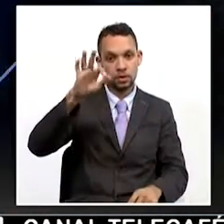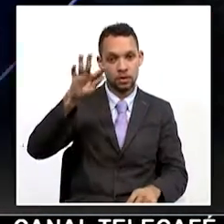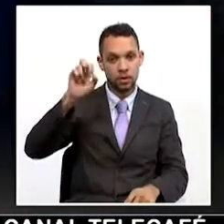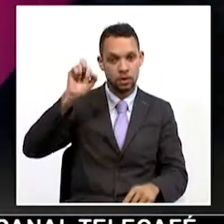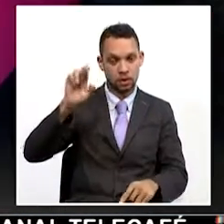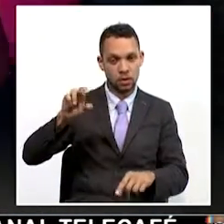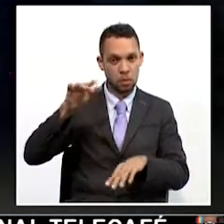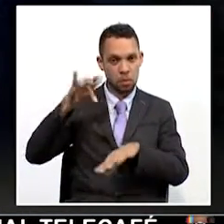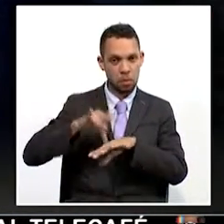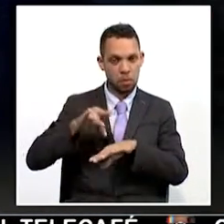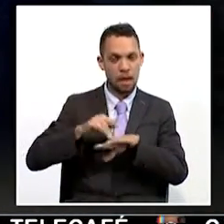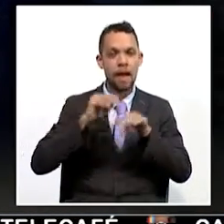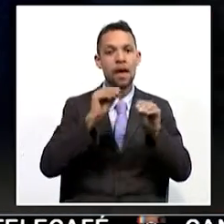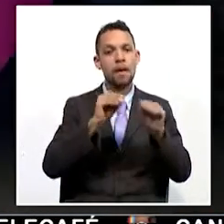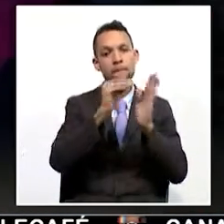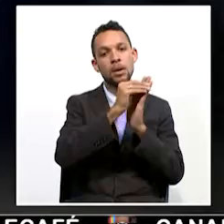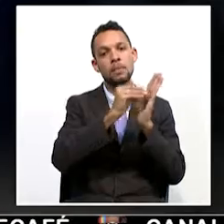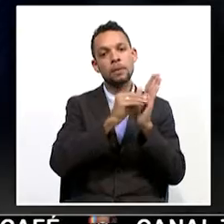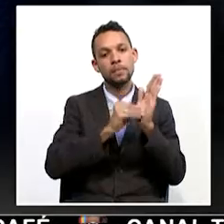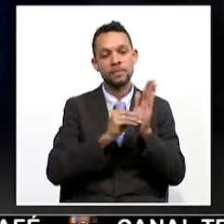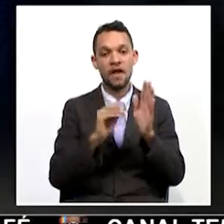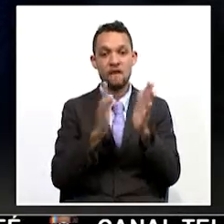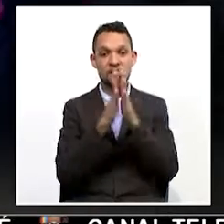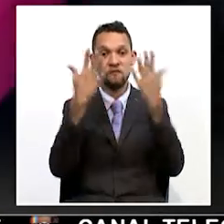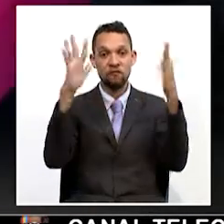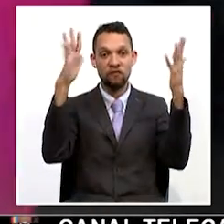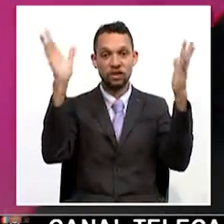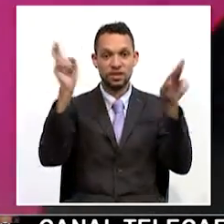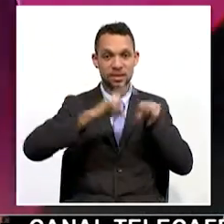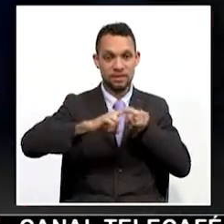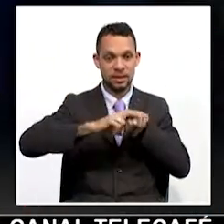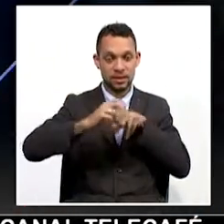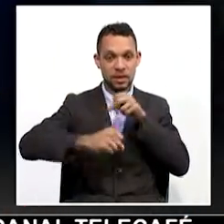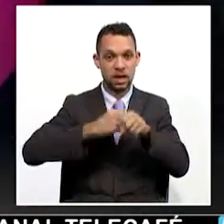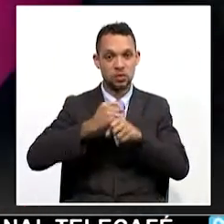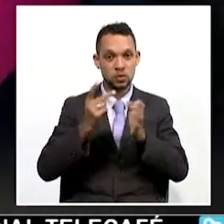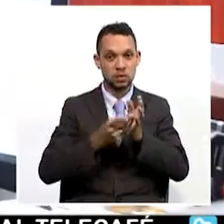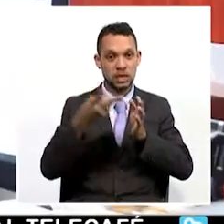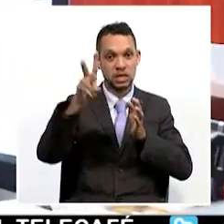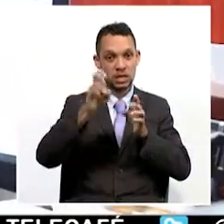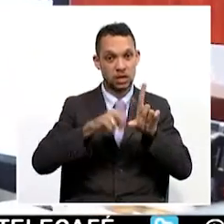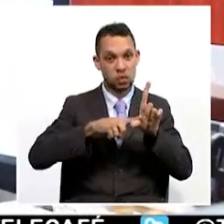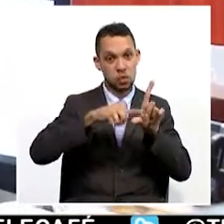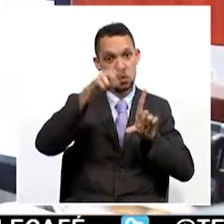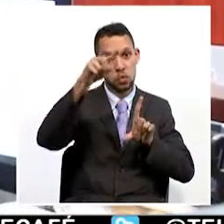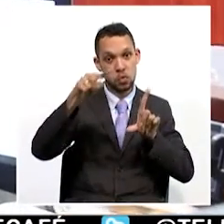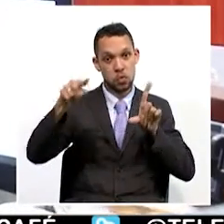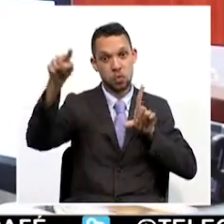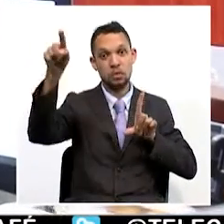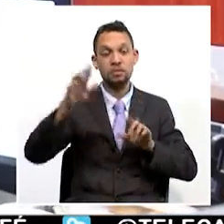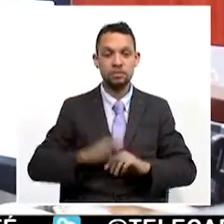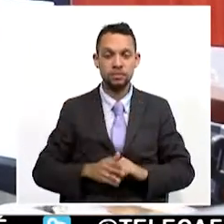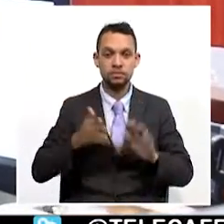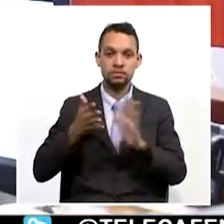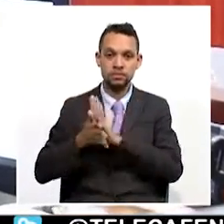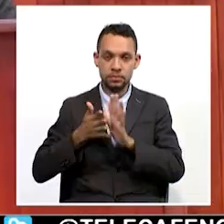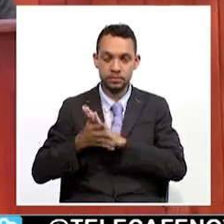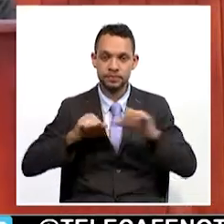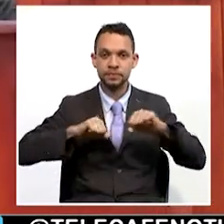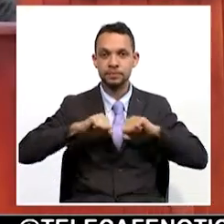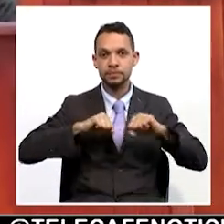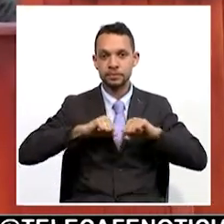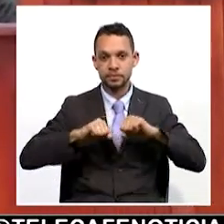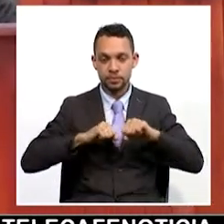los puntos más destacados fue el éxito de la Feria de Manizales 2017. un buen informe, así lo resaltaron los concejales de